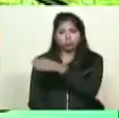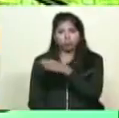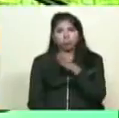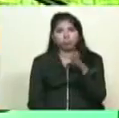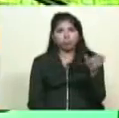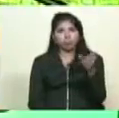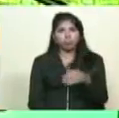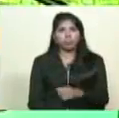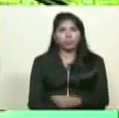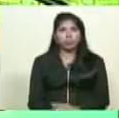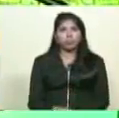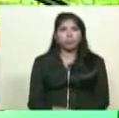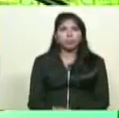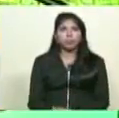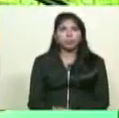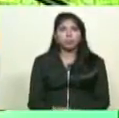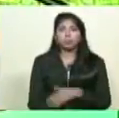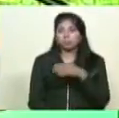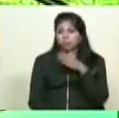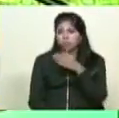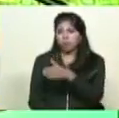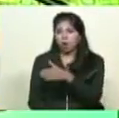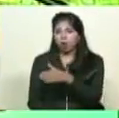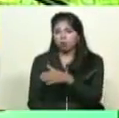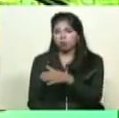Se mueva en dirección a lo sectorial.